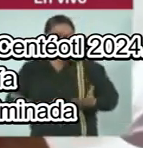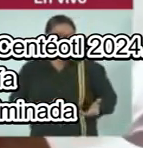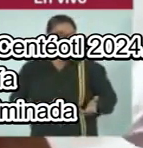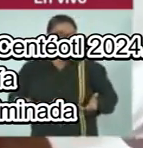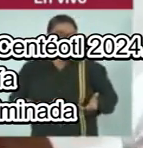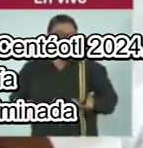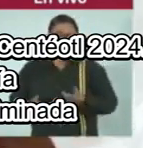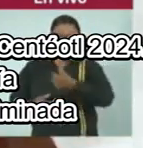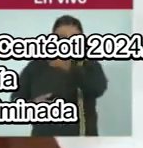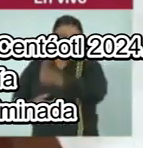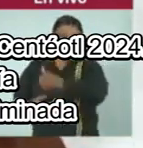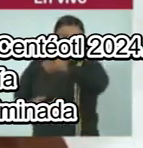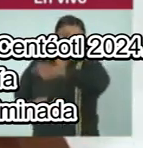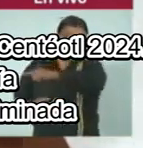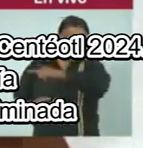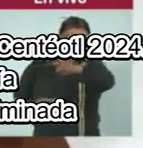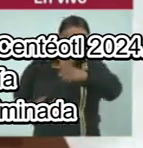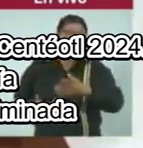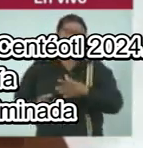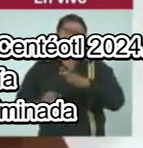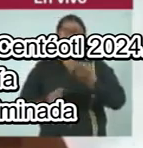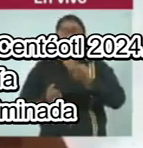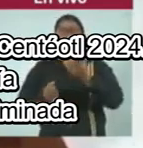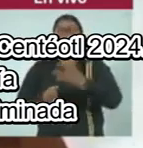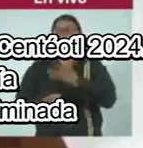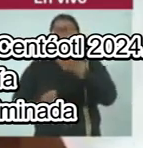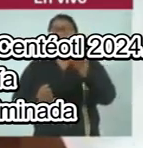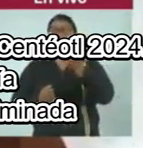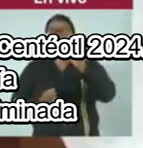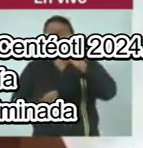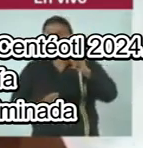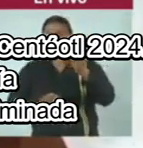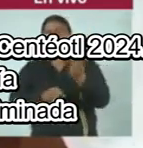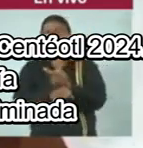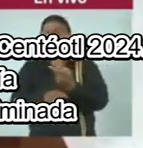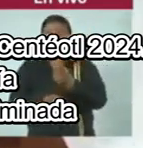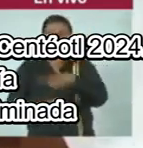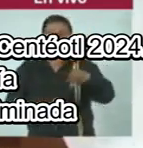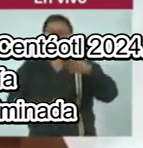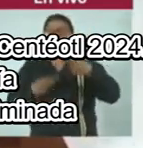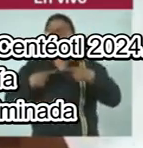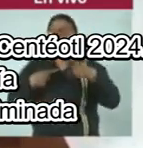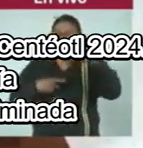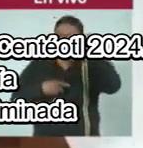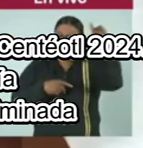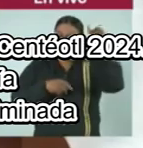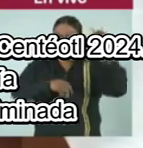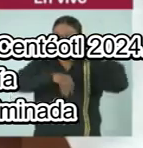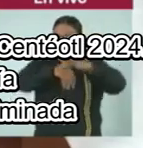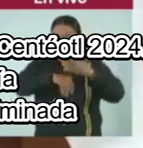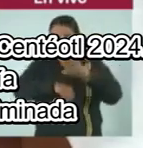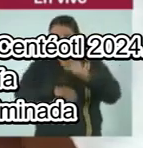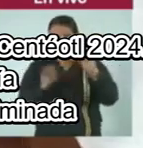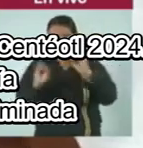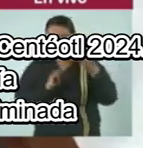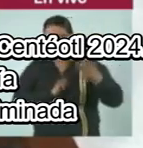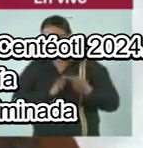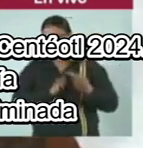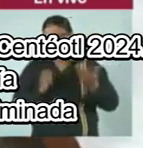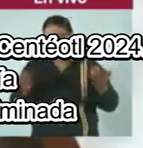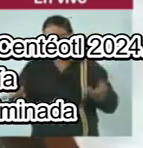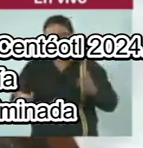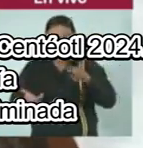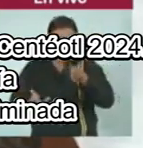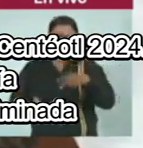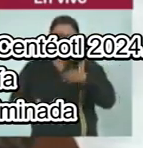su el concepto que tiene es lo que vio es lo que quiso decir pero sin preguntarme Así es que yo estuve